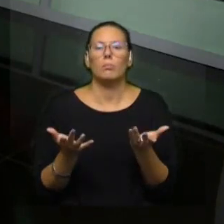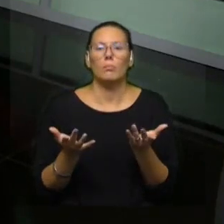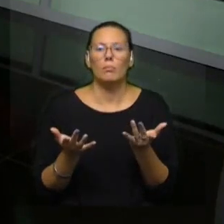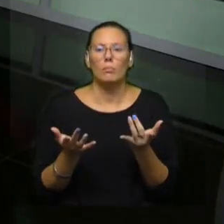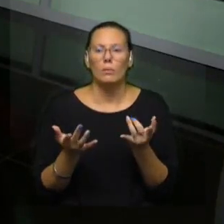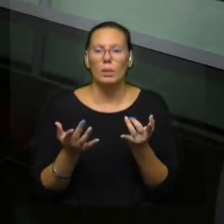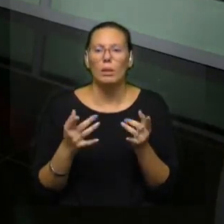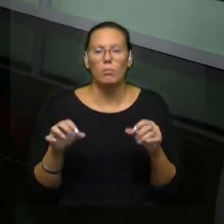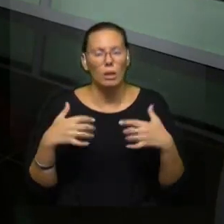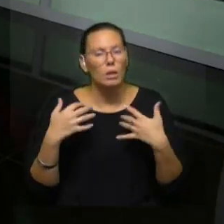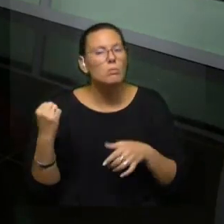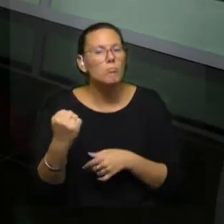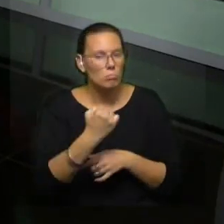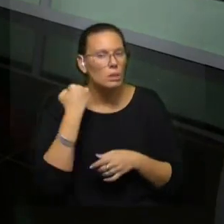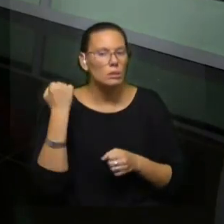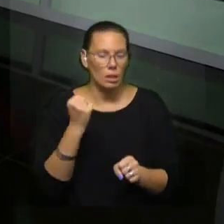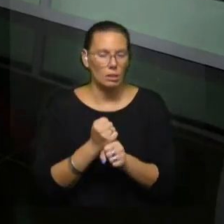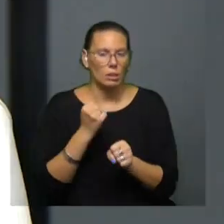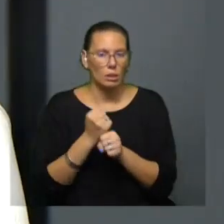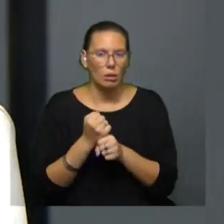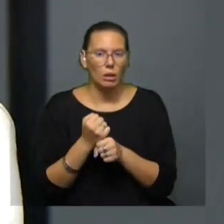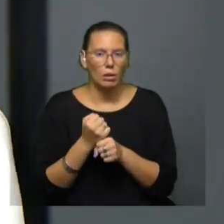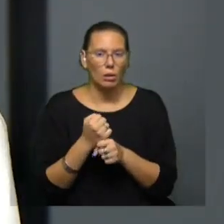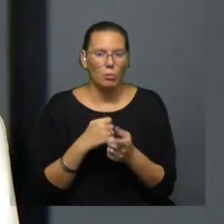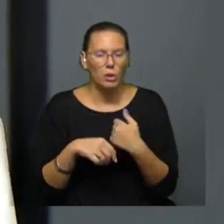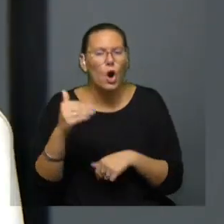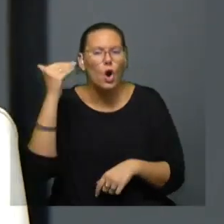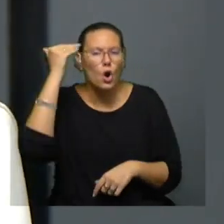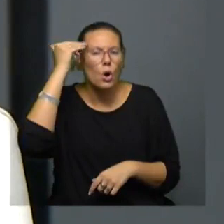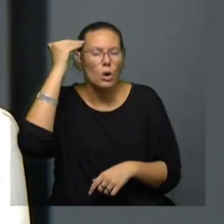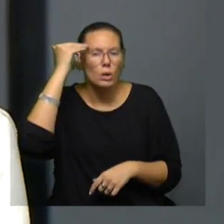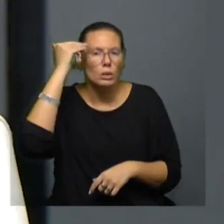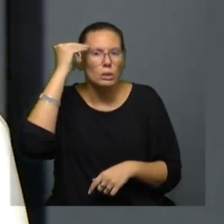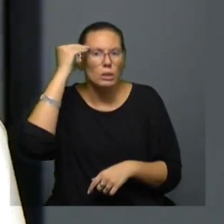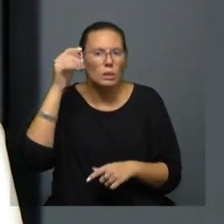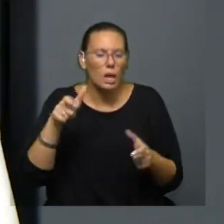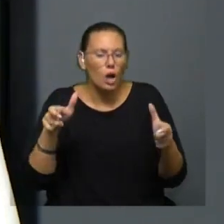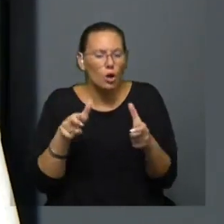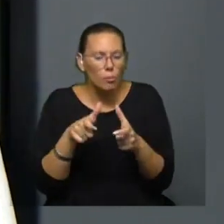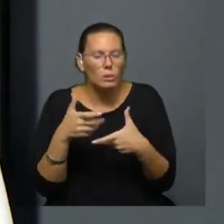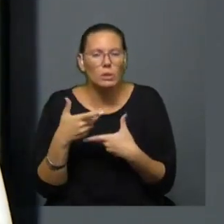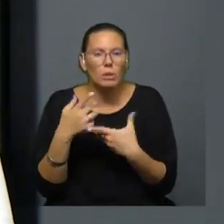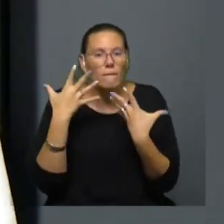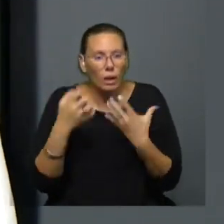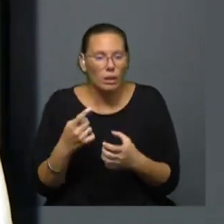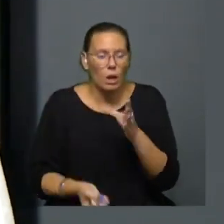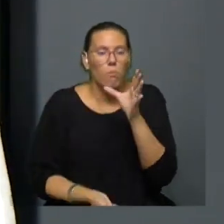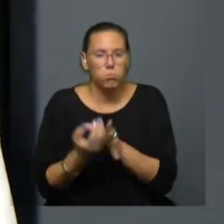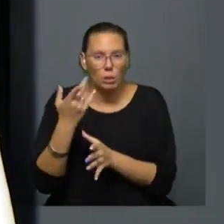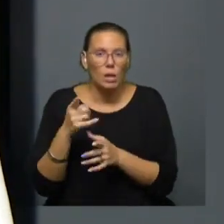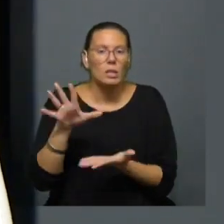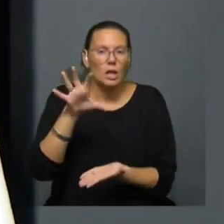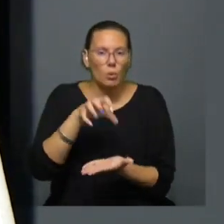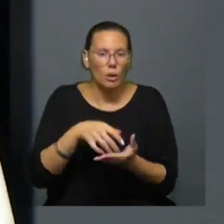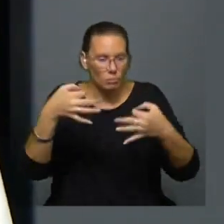la movida fue importante, y sobre todo muy de conciencia de esas comisiones pro sitios, incluso, de